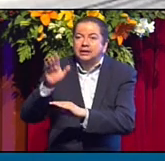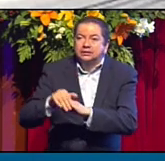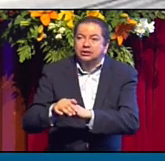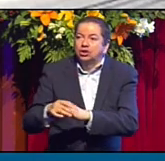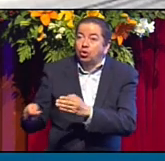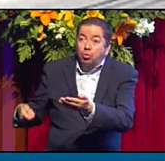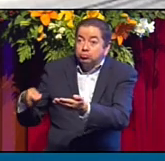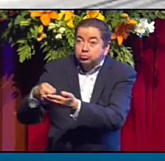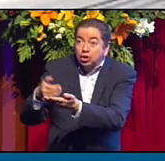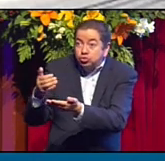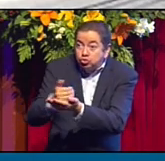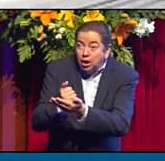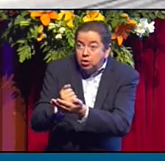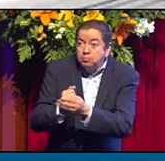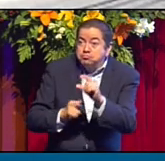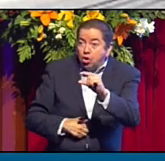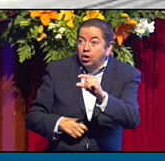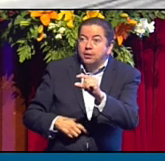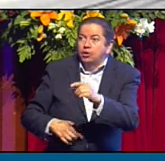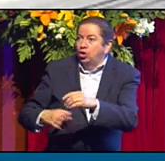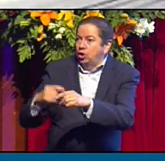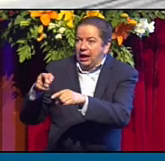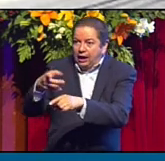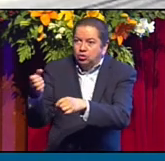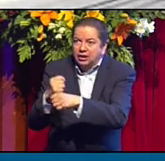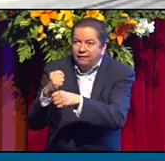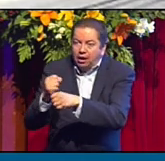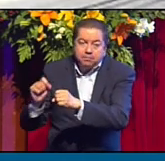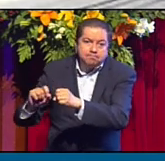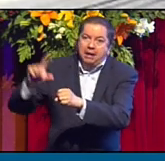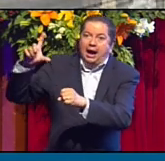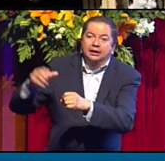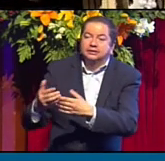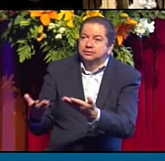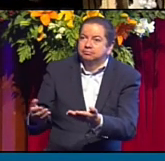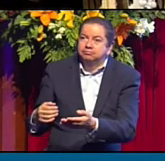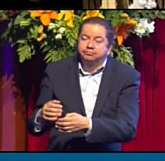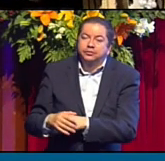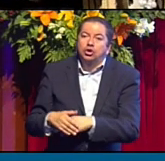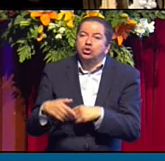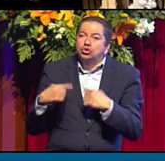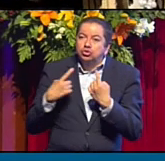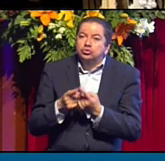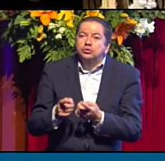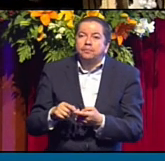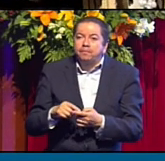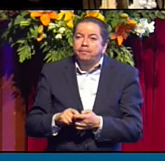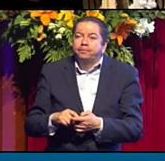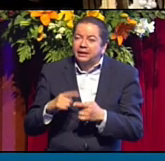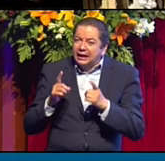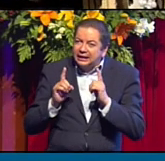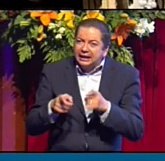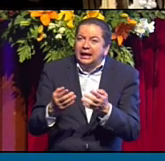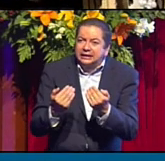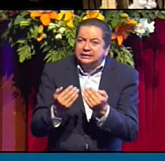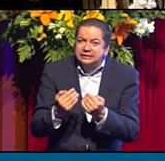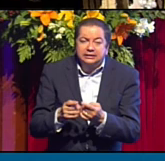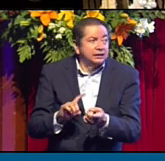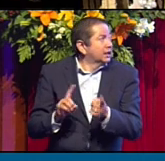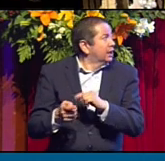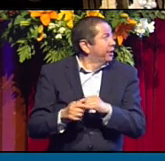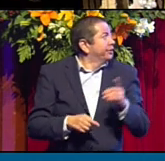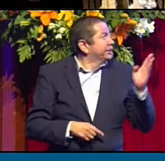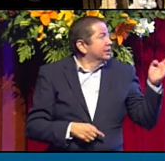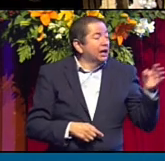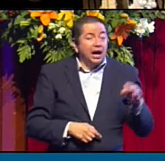entrega. Por ende, nosotros cada día queremos mejorar. Bueno, también tenemos la adquisición de dos camiones limpiafosa. ¿Era necesario? Por Dios, claro